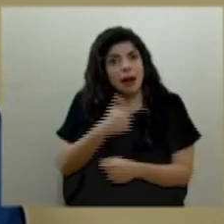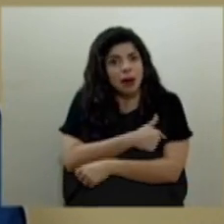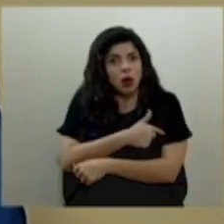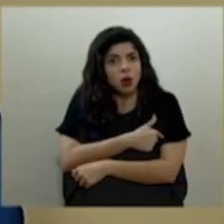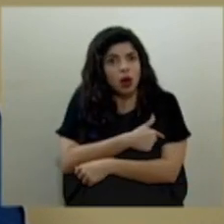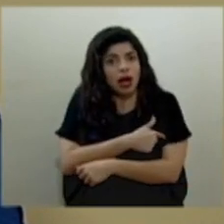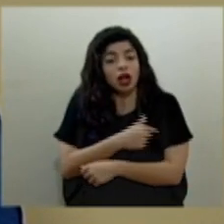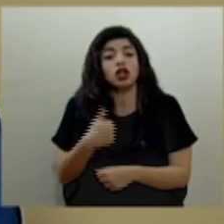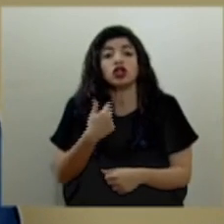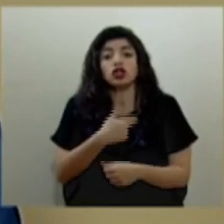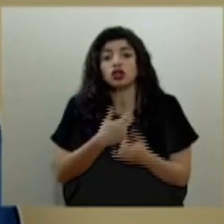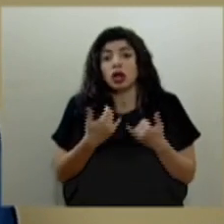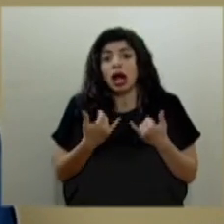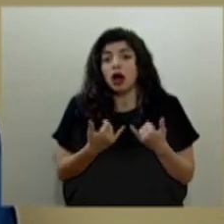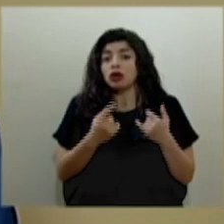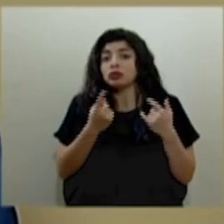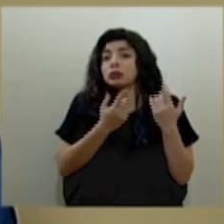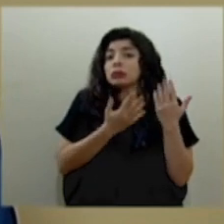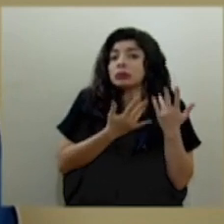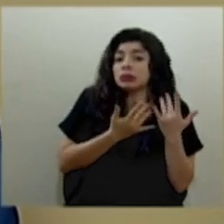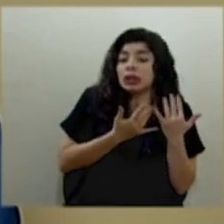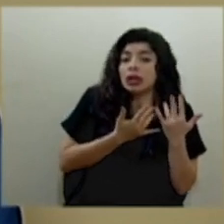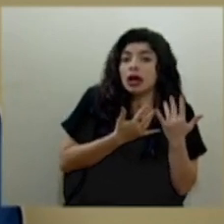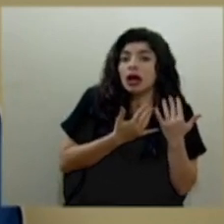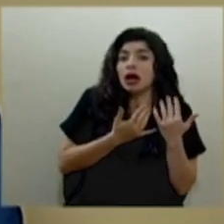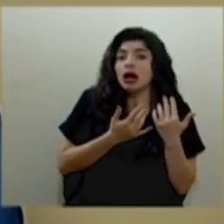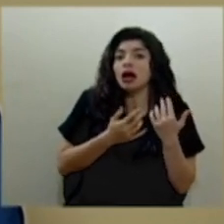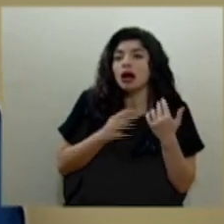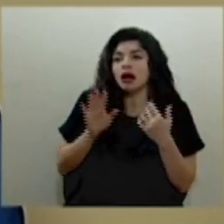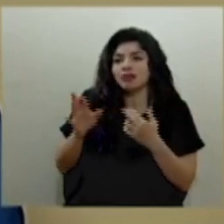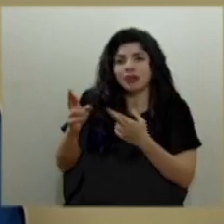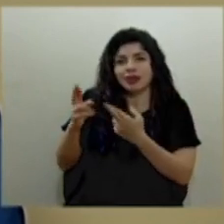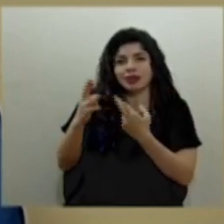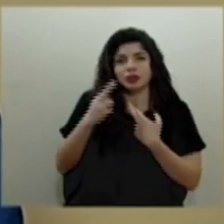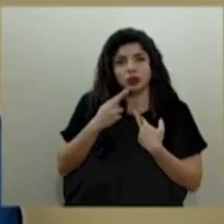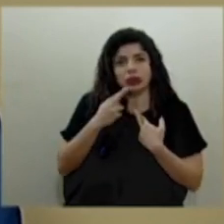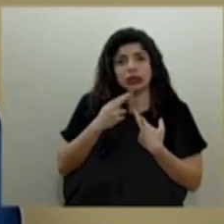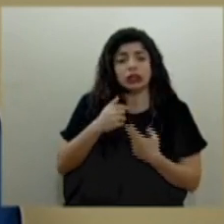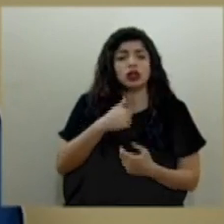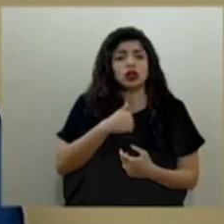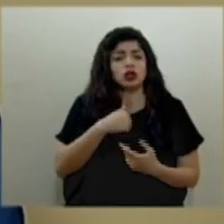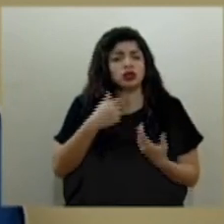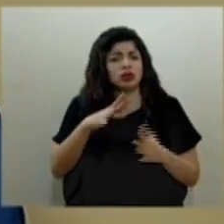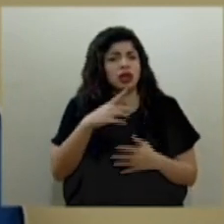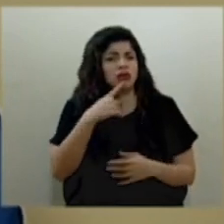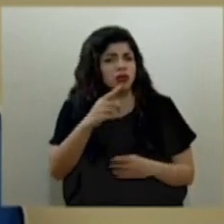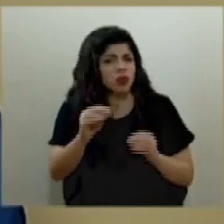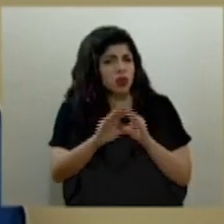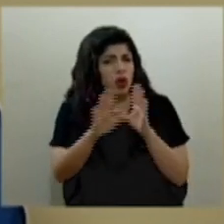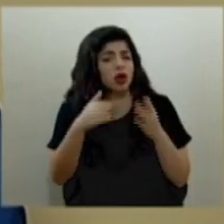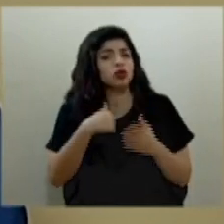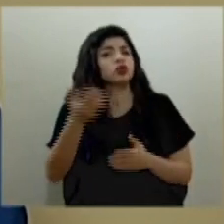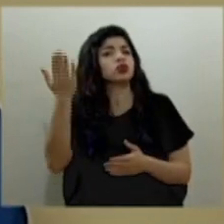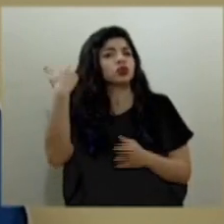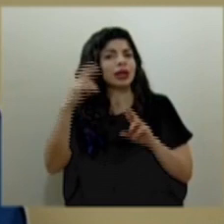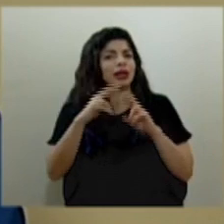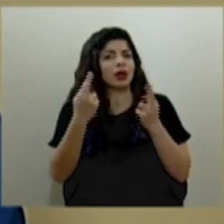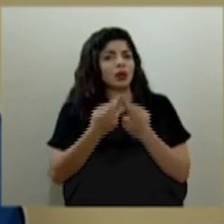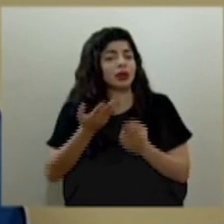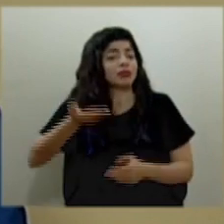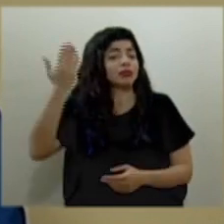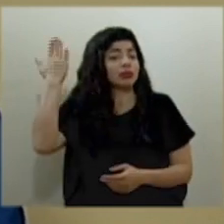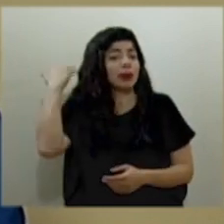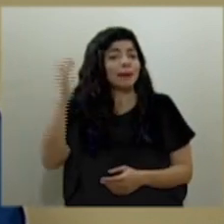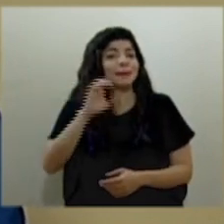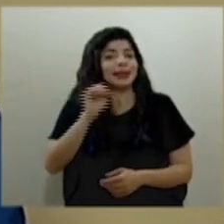vacunación. Y nosotros estamos en realidad a la espera de esa respuesta. Yo he sido muy enfático, incluso tuve una reunión hace varios meses